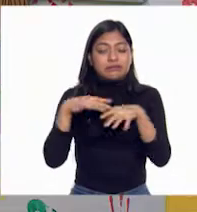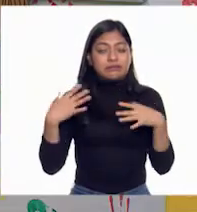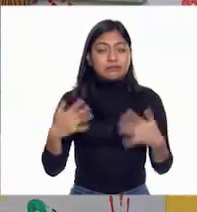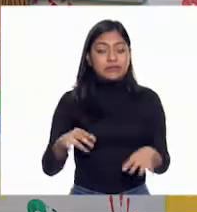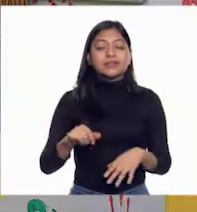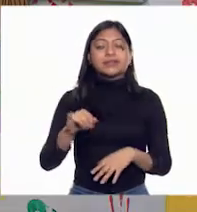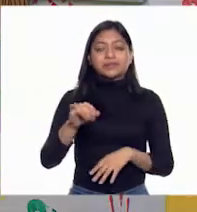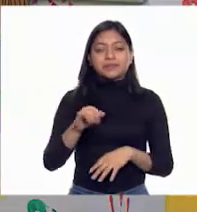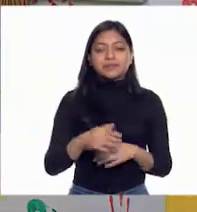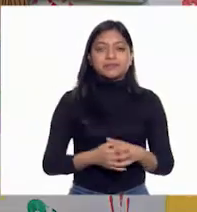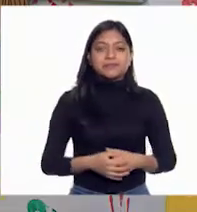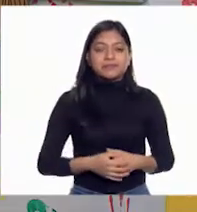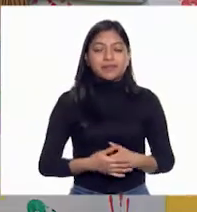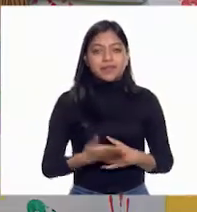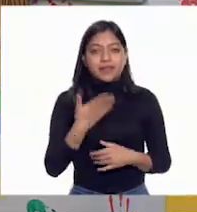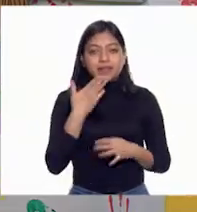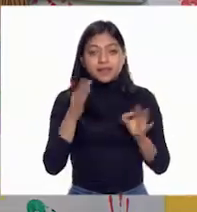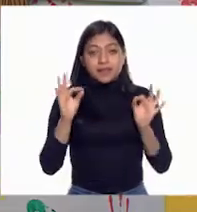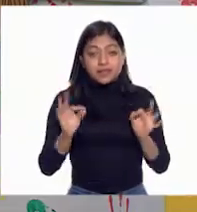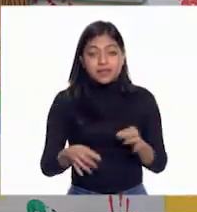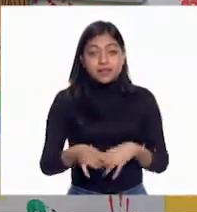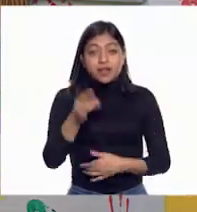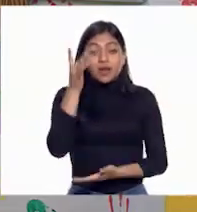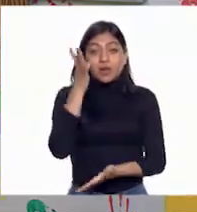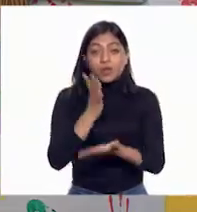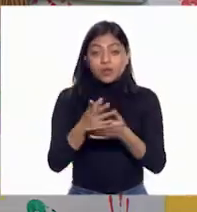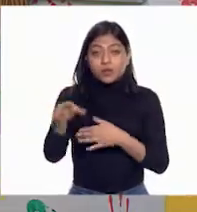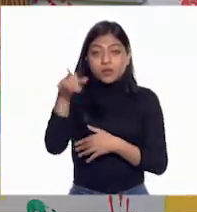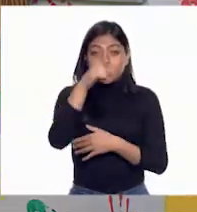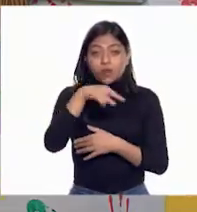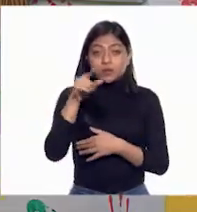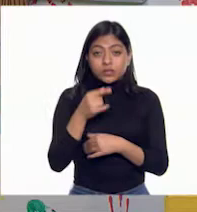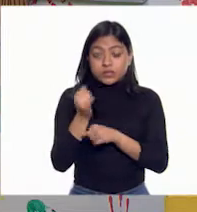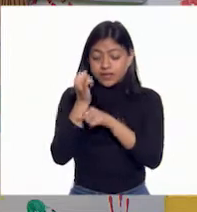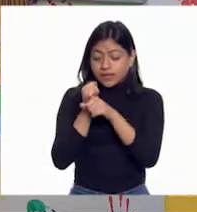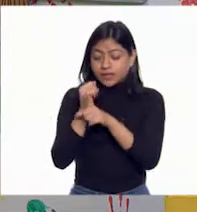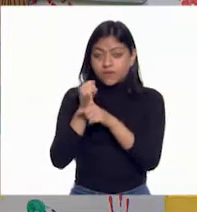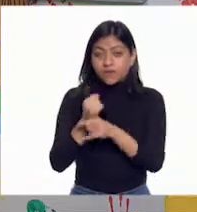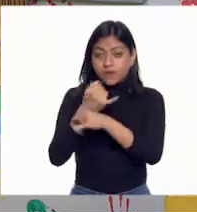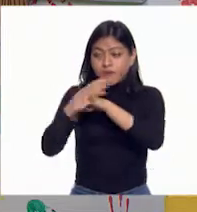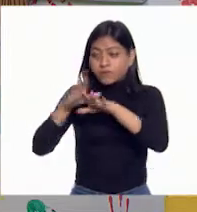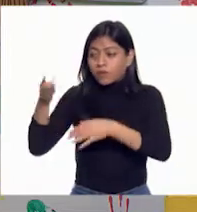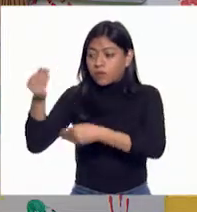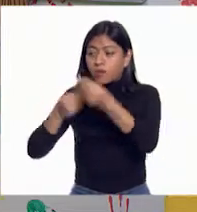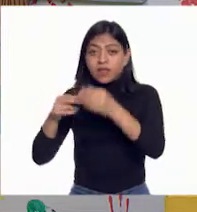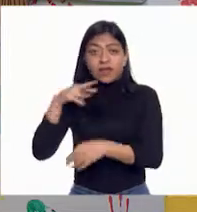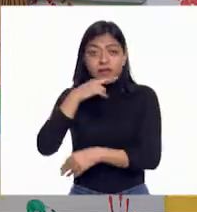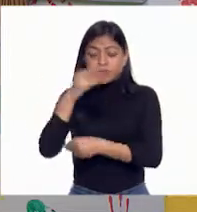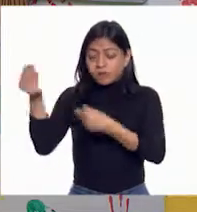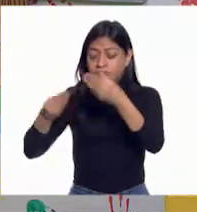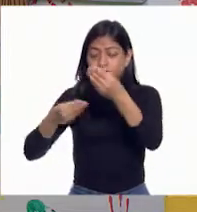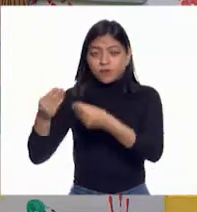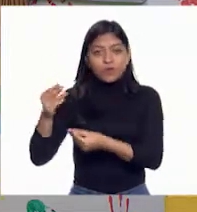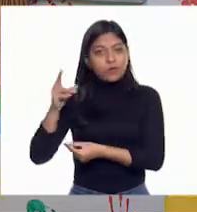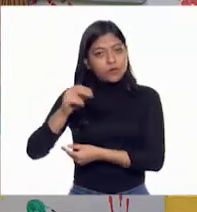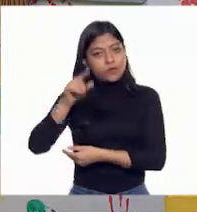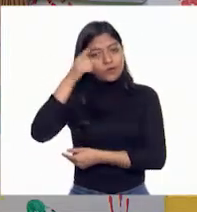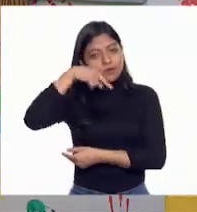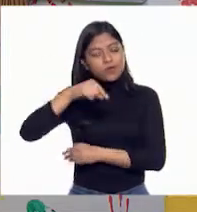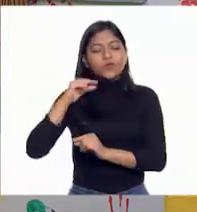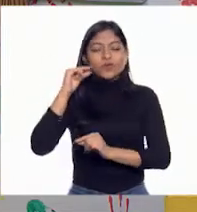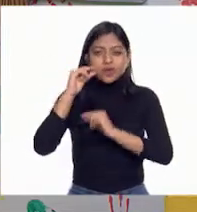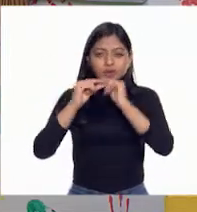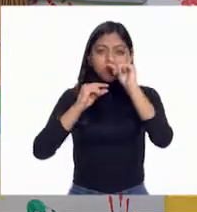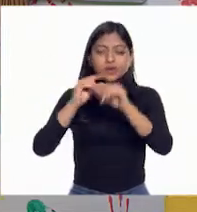Sí, Gloria. Pero no se trata de que tengamos esta información de un momento a otro, sino de que aprendamos que